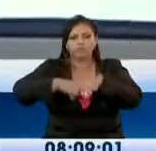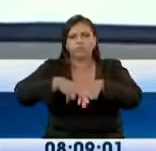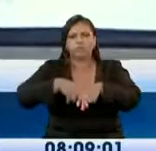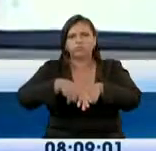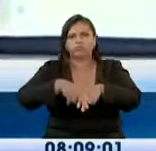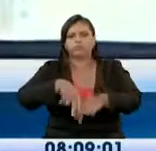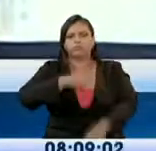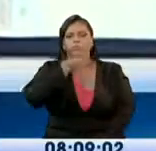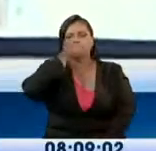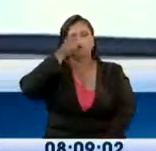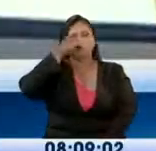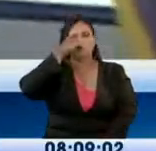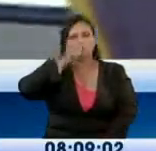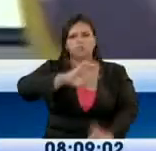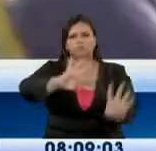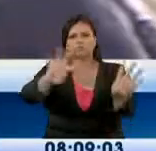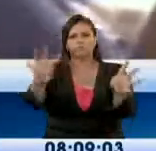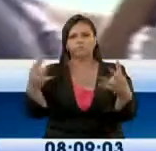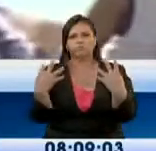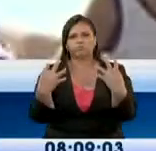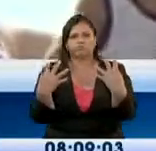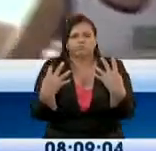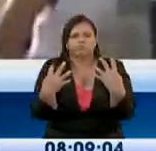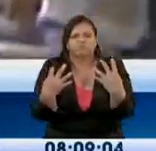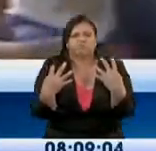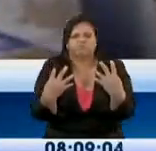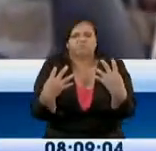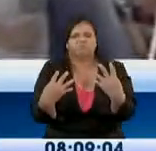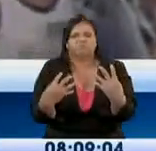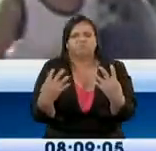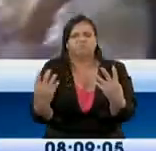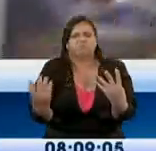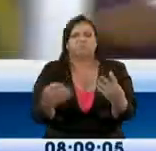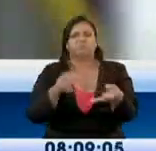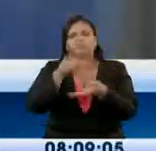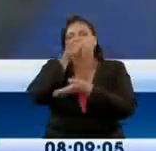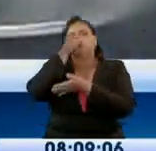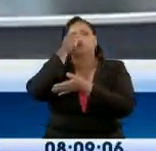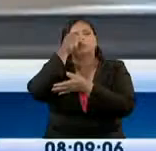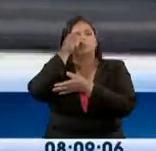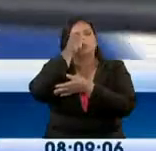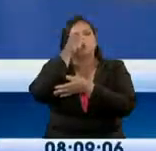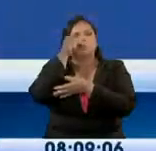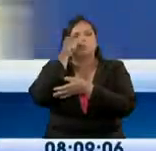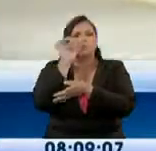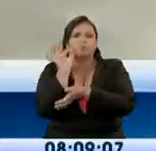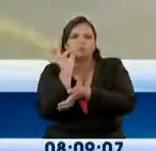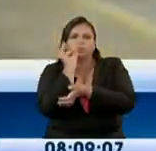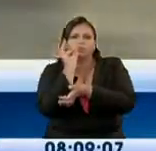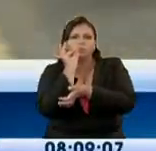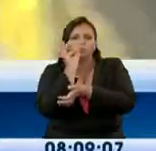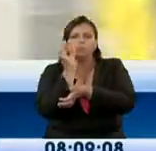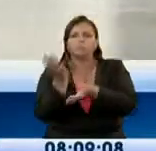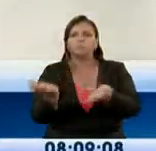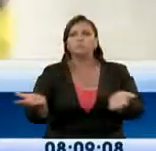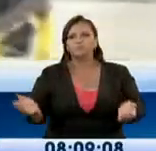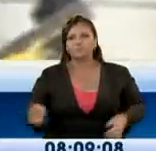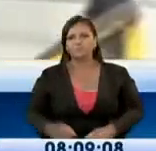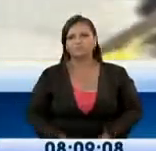No hay vergüenza. No hay vergüenza ya. Ellos ya no tienen vergüenza para nada. Ellos no les importan, agreden cuando